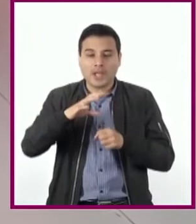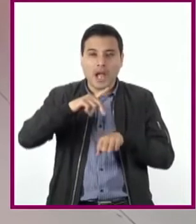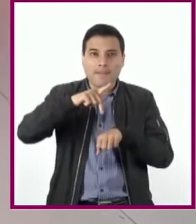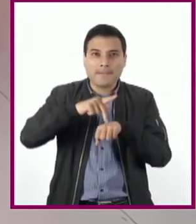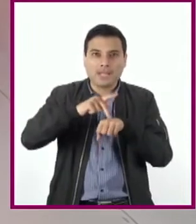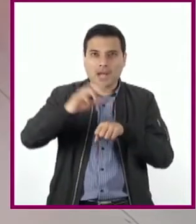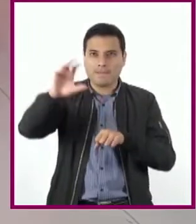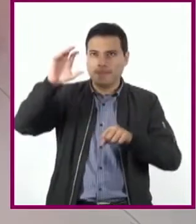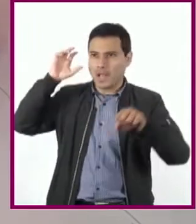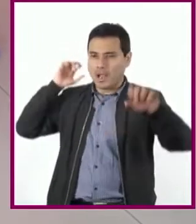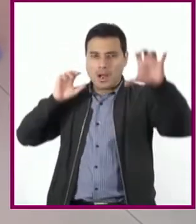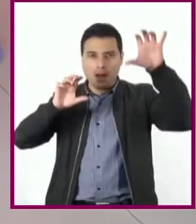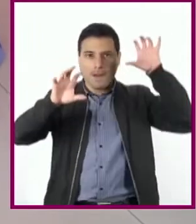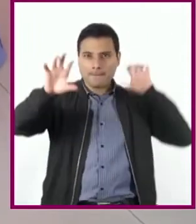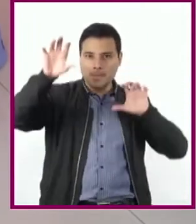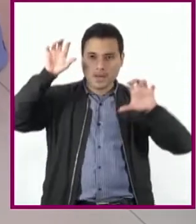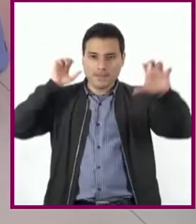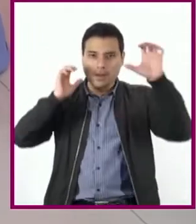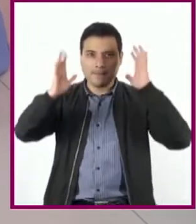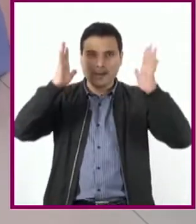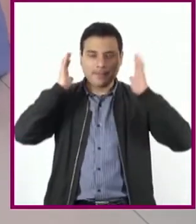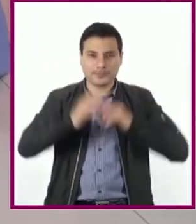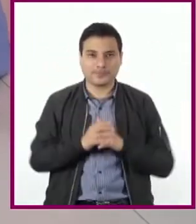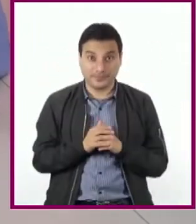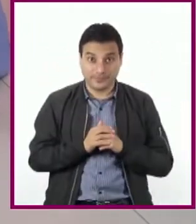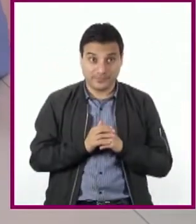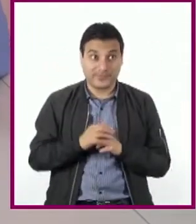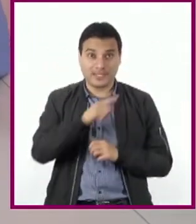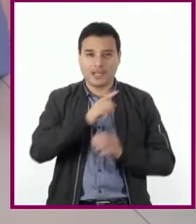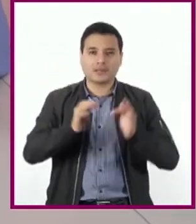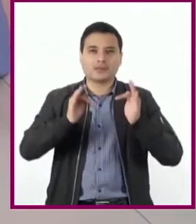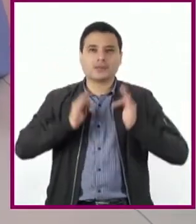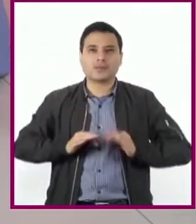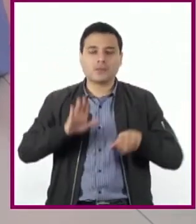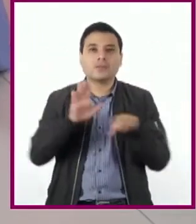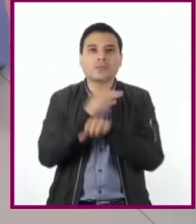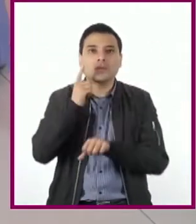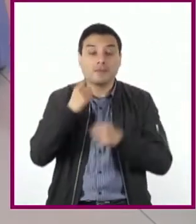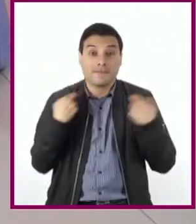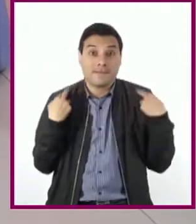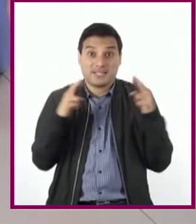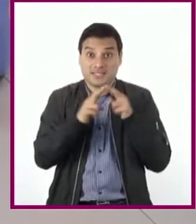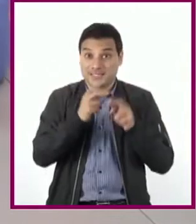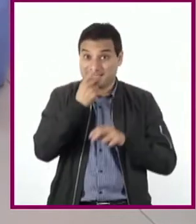logra calmarse, porque se acuerda que uno de sus maestros siempre dijo: